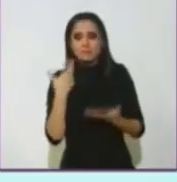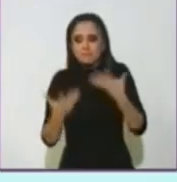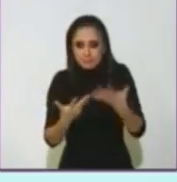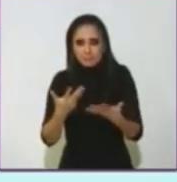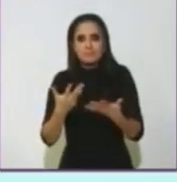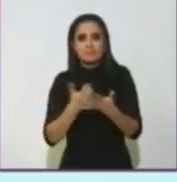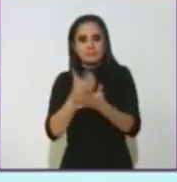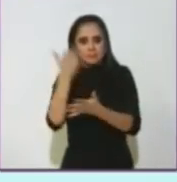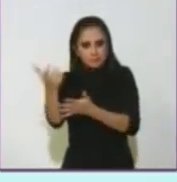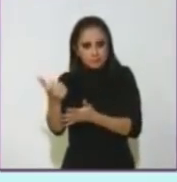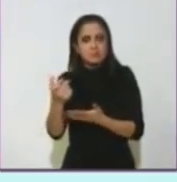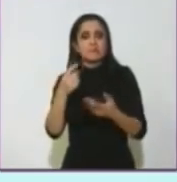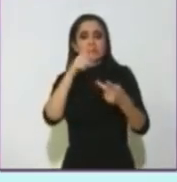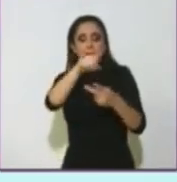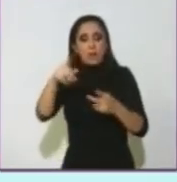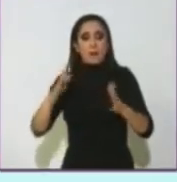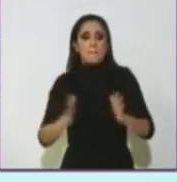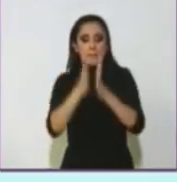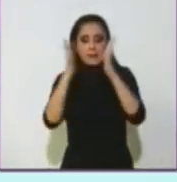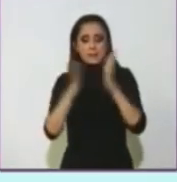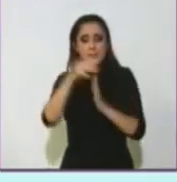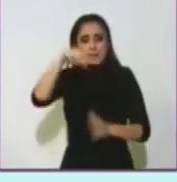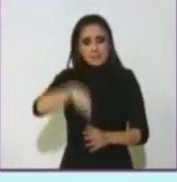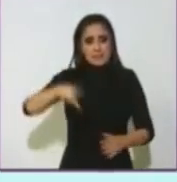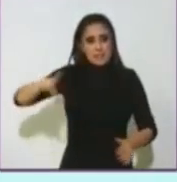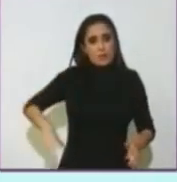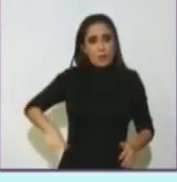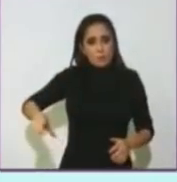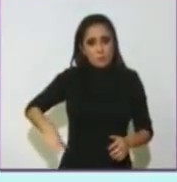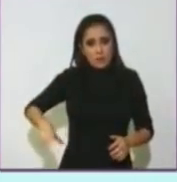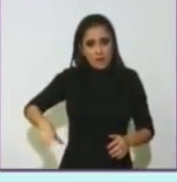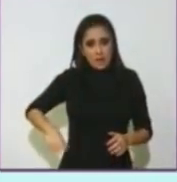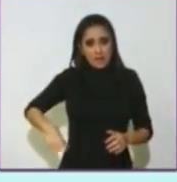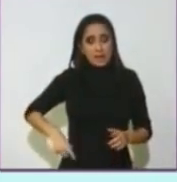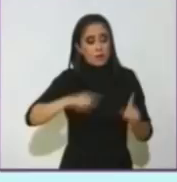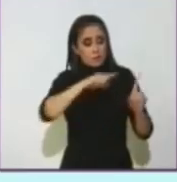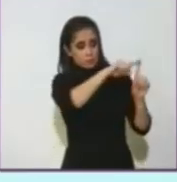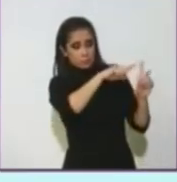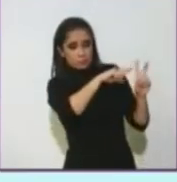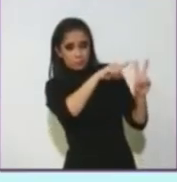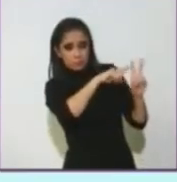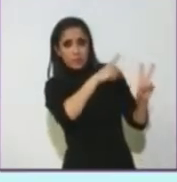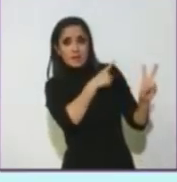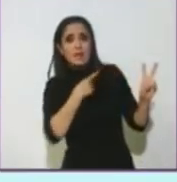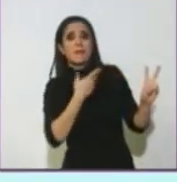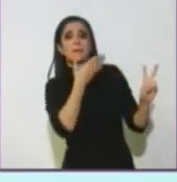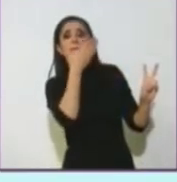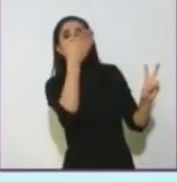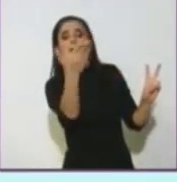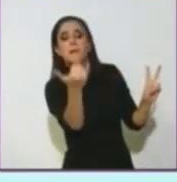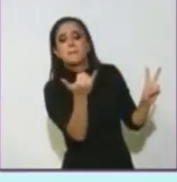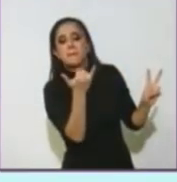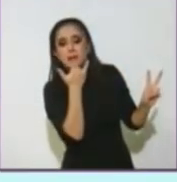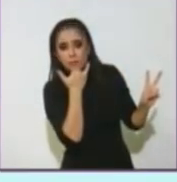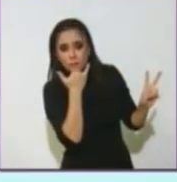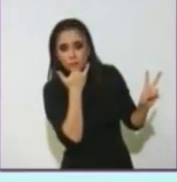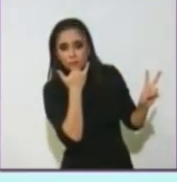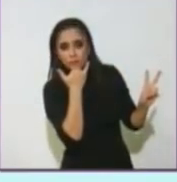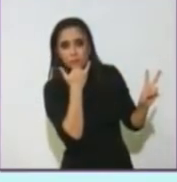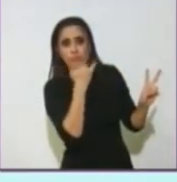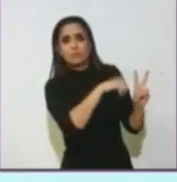barrales que han participado en los gobiernos de esta ciudad que deberían perdón te deberían pedir perdón perdón